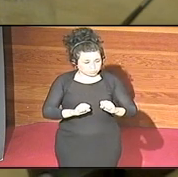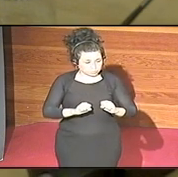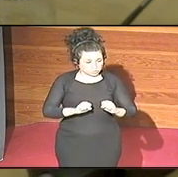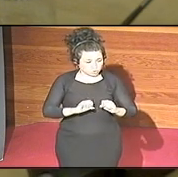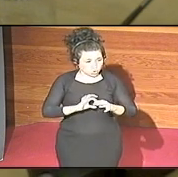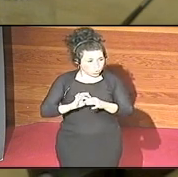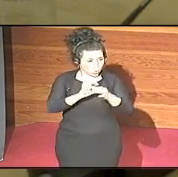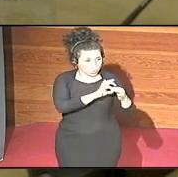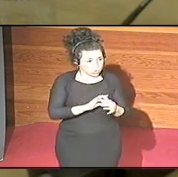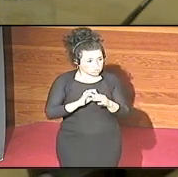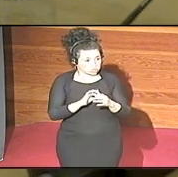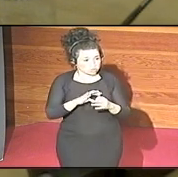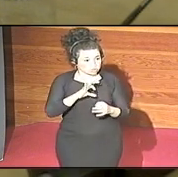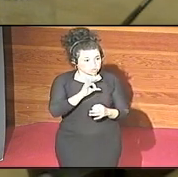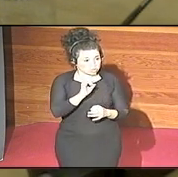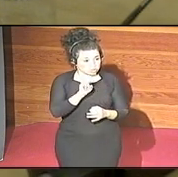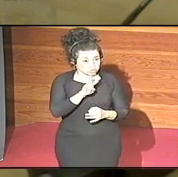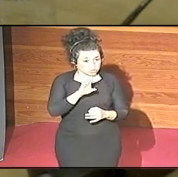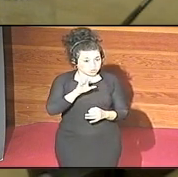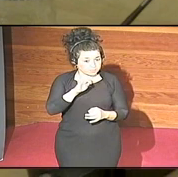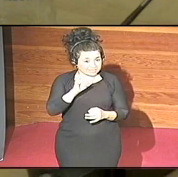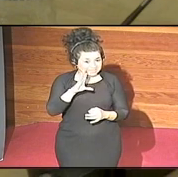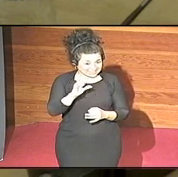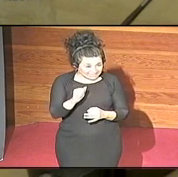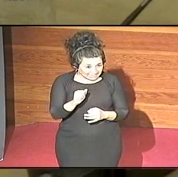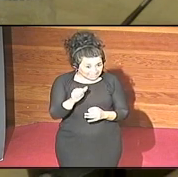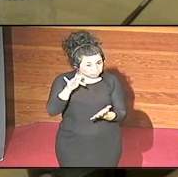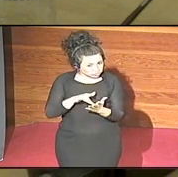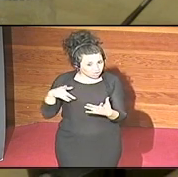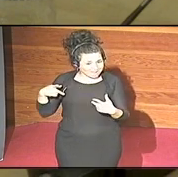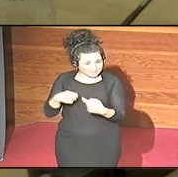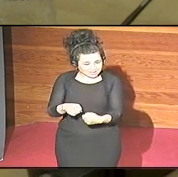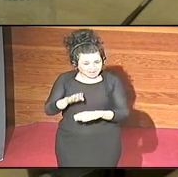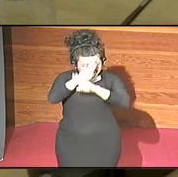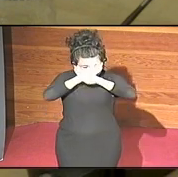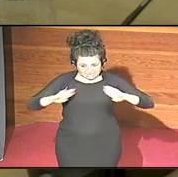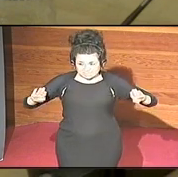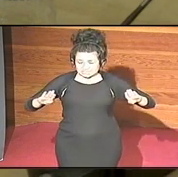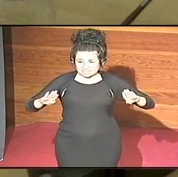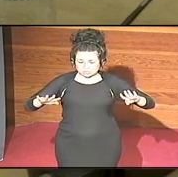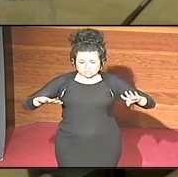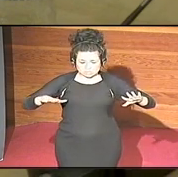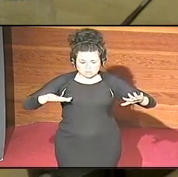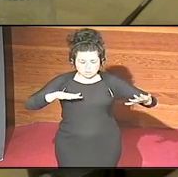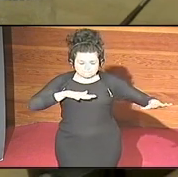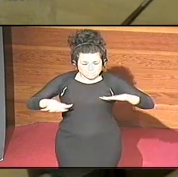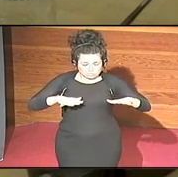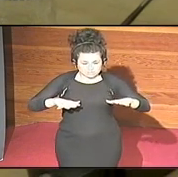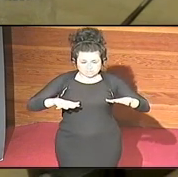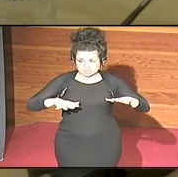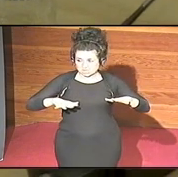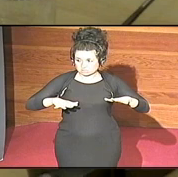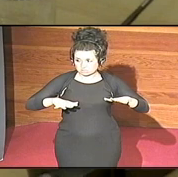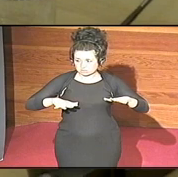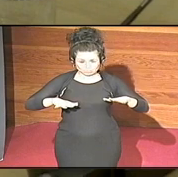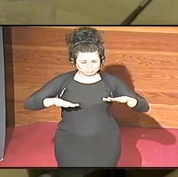fue precisamente la guerra en Afganistán. Entonces, en un escenario de movilización masiva, si se vuelve a movilizar a jóvenes, a